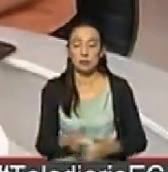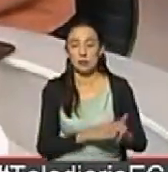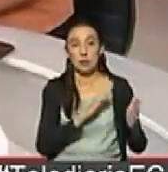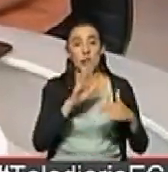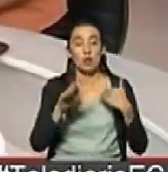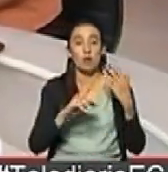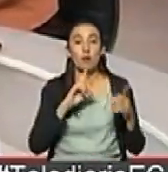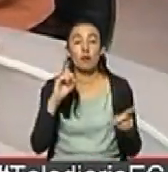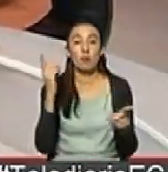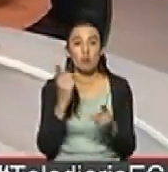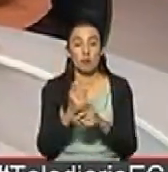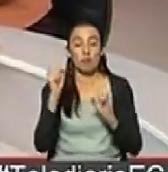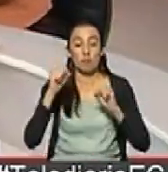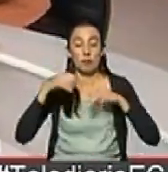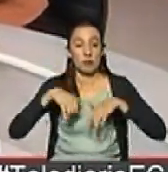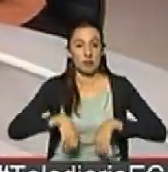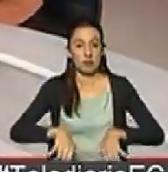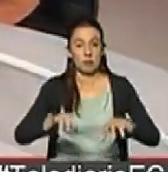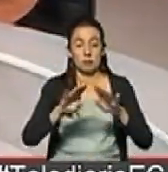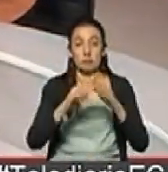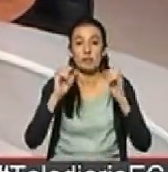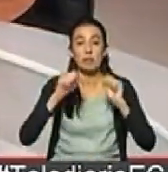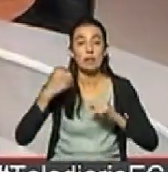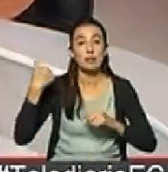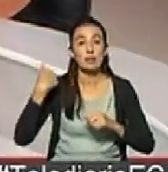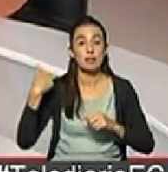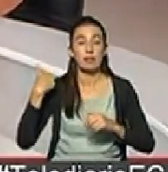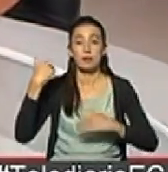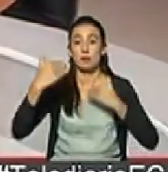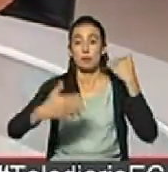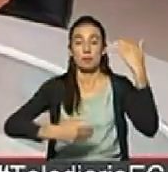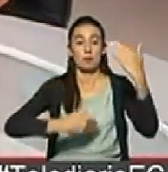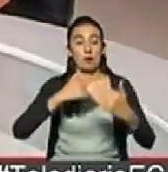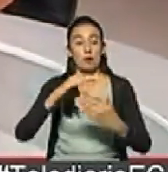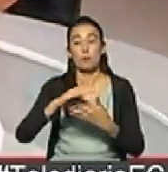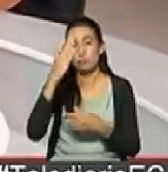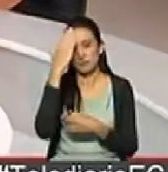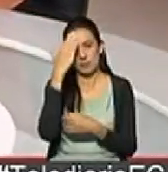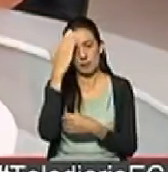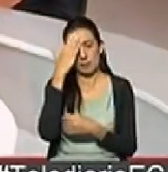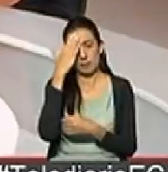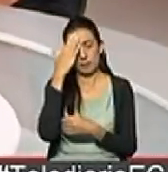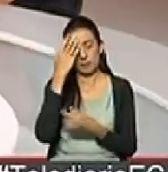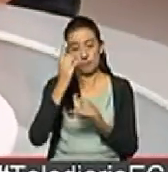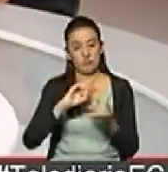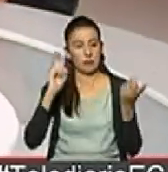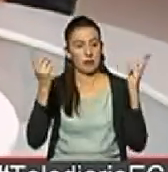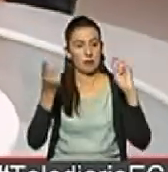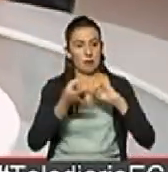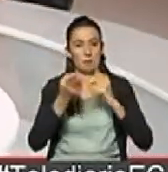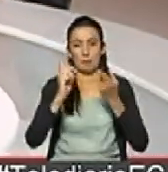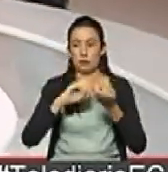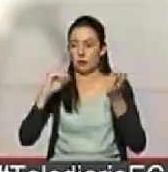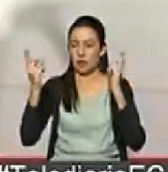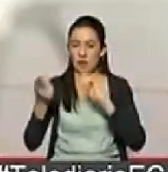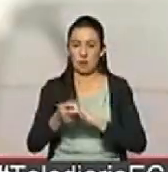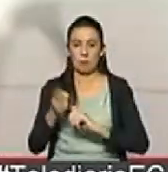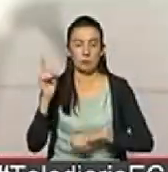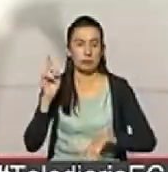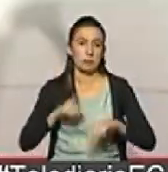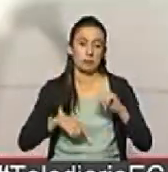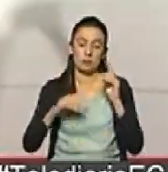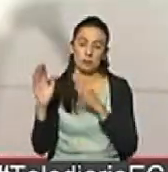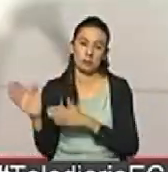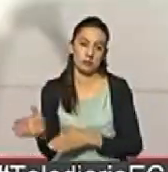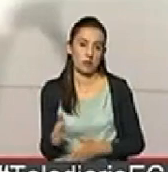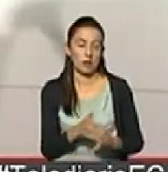todo formadores de los chicos, y por esa razón es que tenemos que ser muy conscientes de que hay cambios generacionales, pero eso no nos separa de ellos. Más